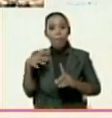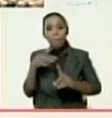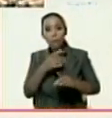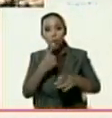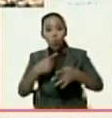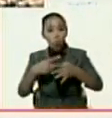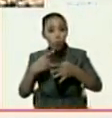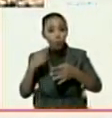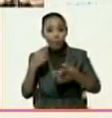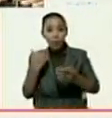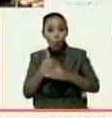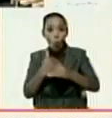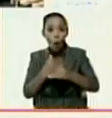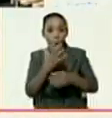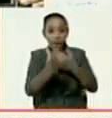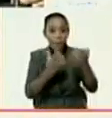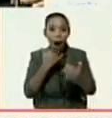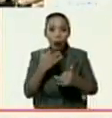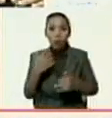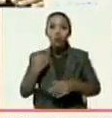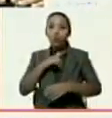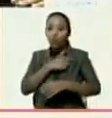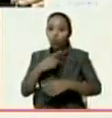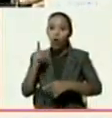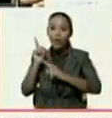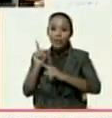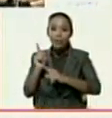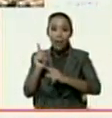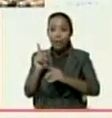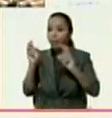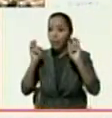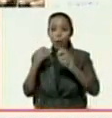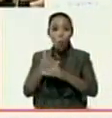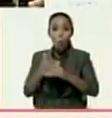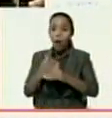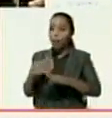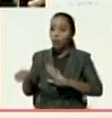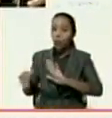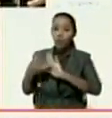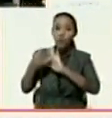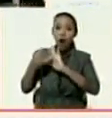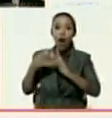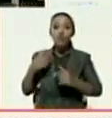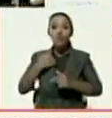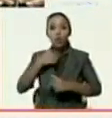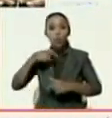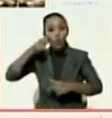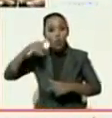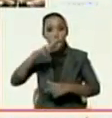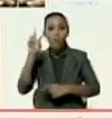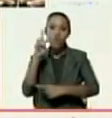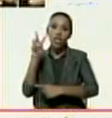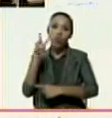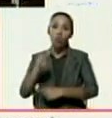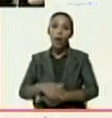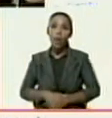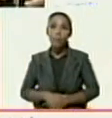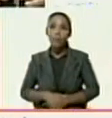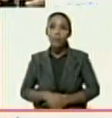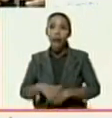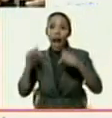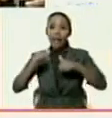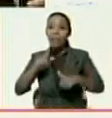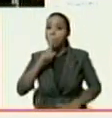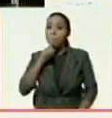lamentable que daña o perjudica a toda nuestra población venezolana. Aquí la